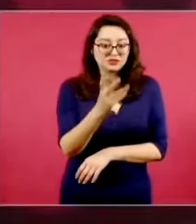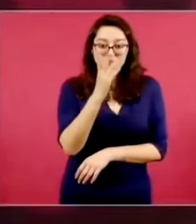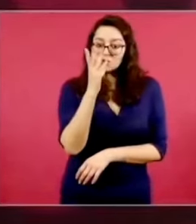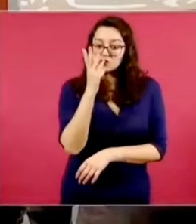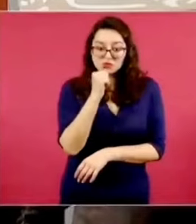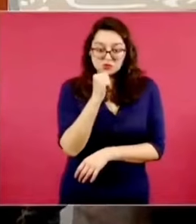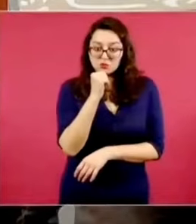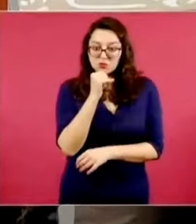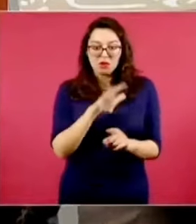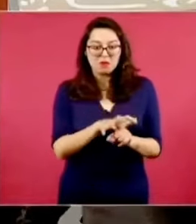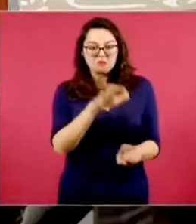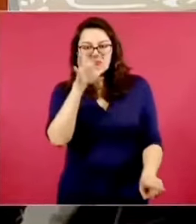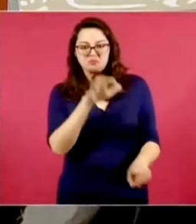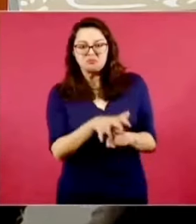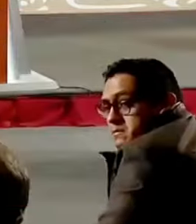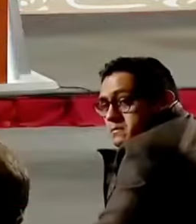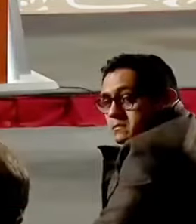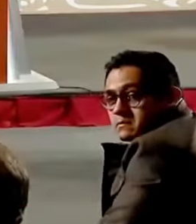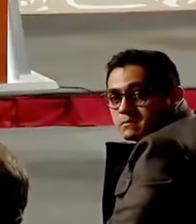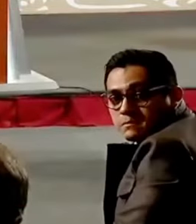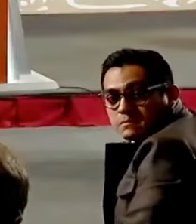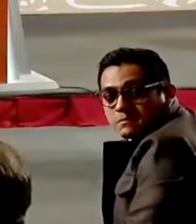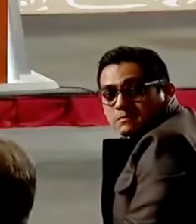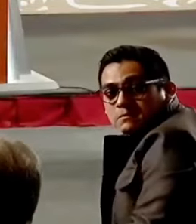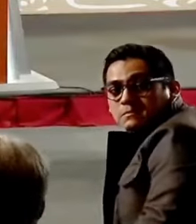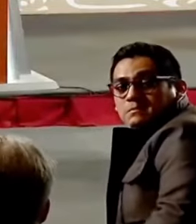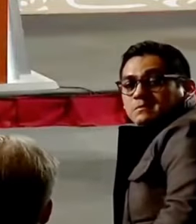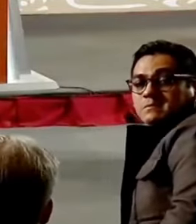promover un linchamiento público,